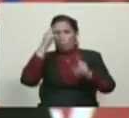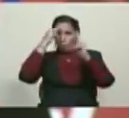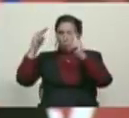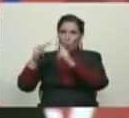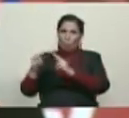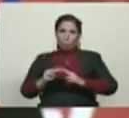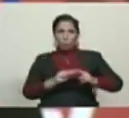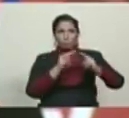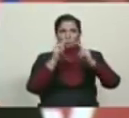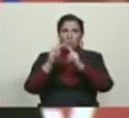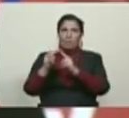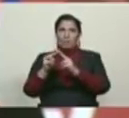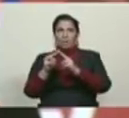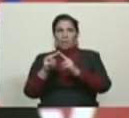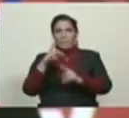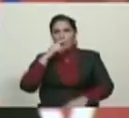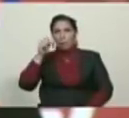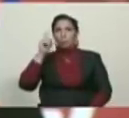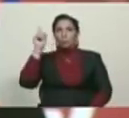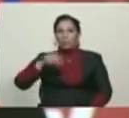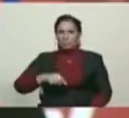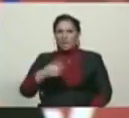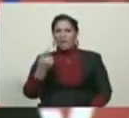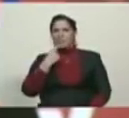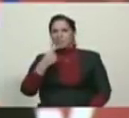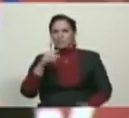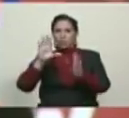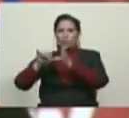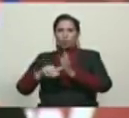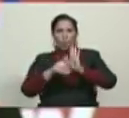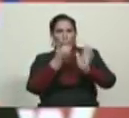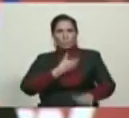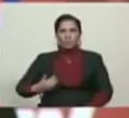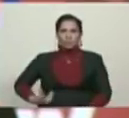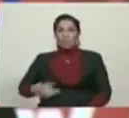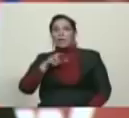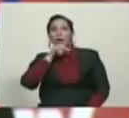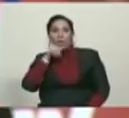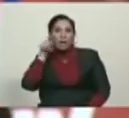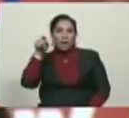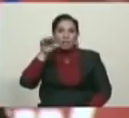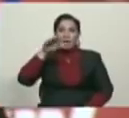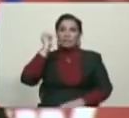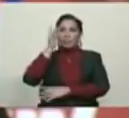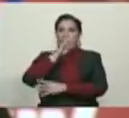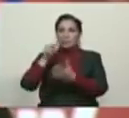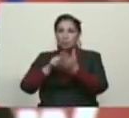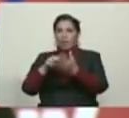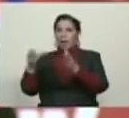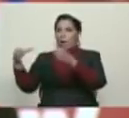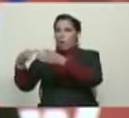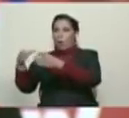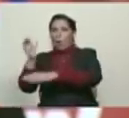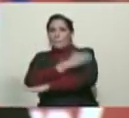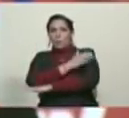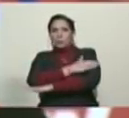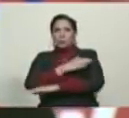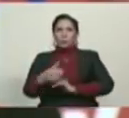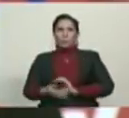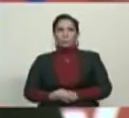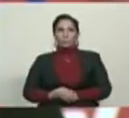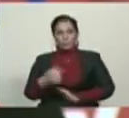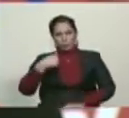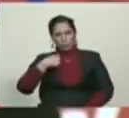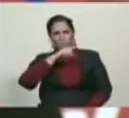como usurpador. De hecho, también se va a hablar de esto allí el día de hoy en la Asamblea Nacional. Yo